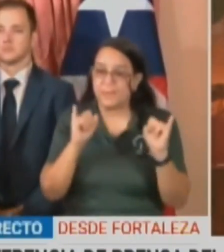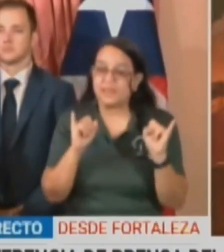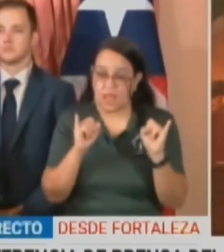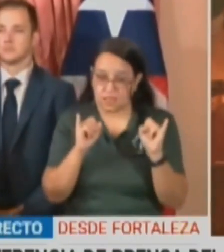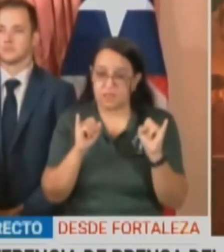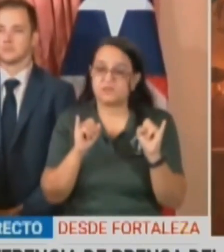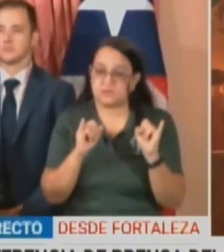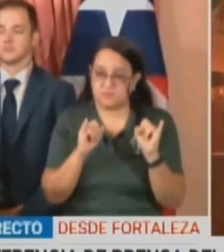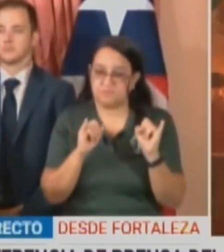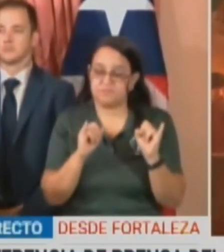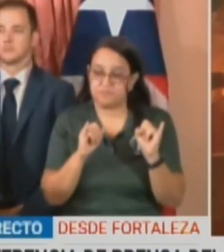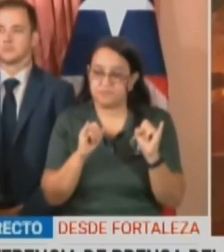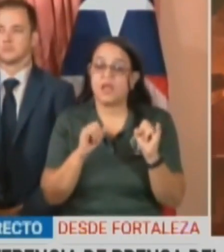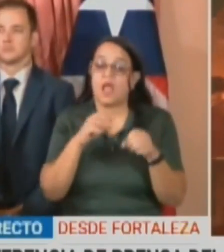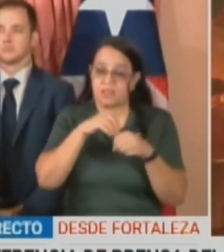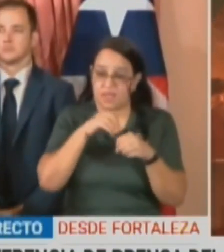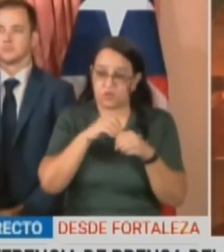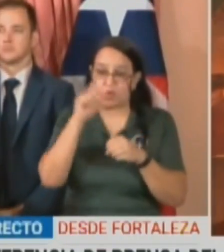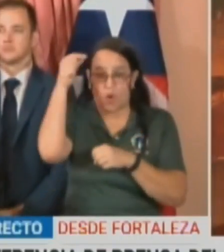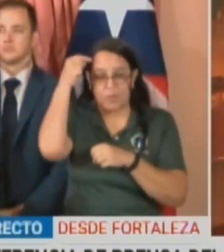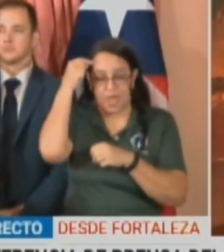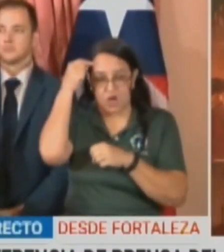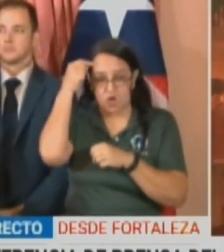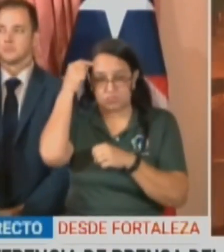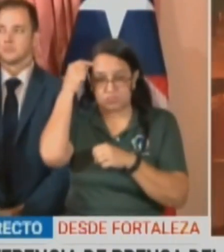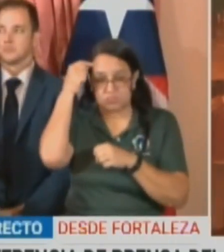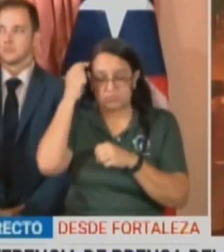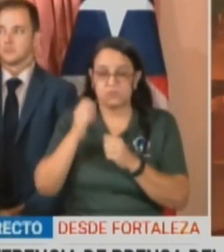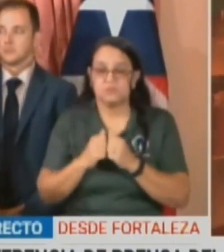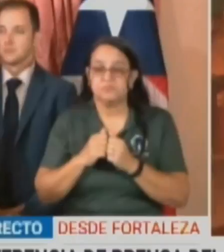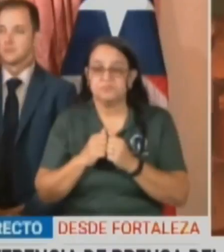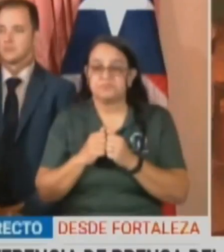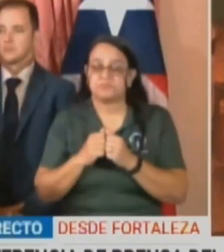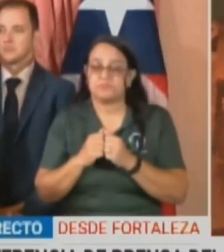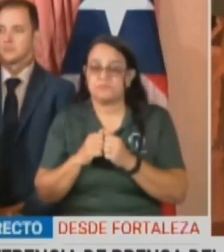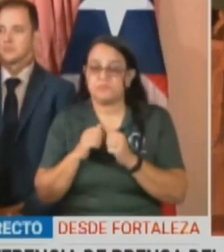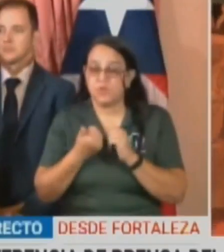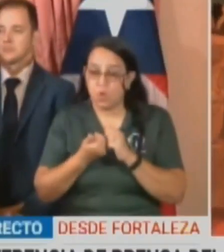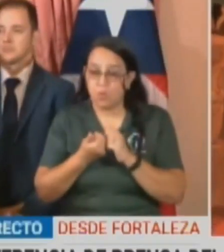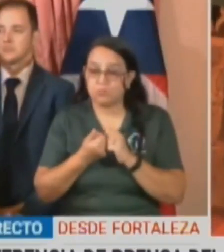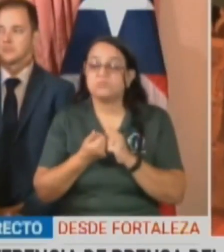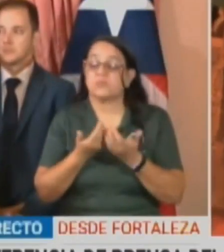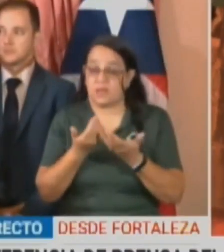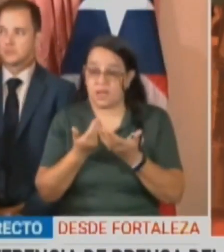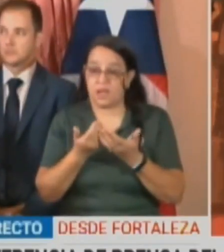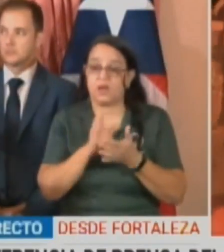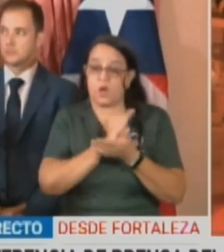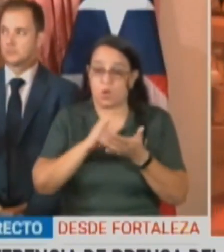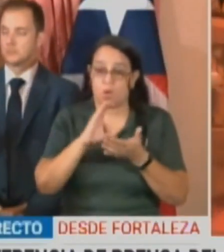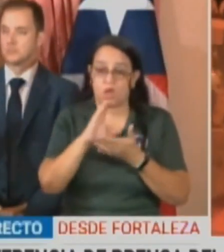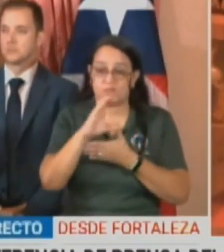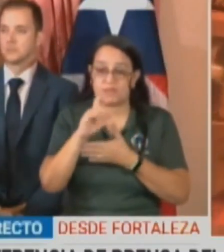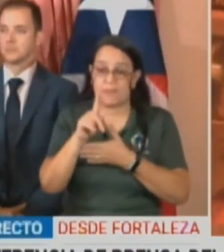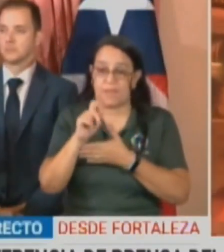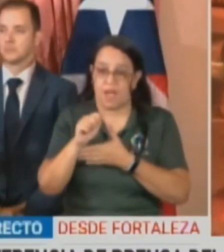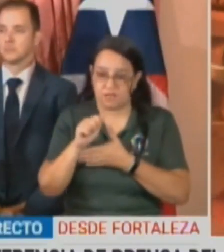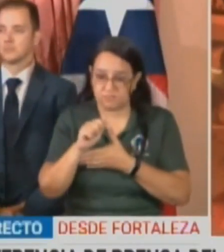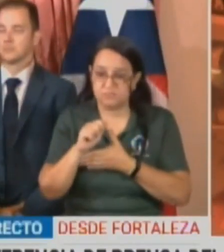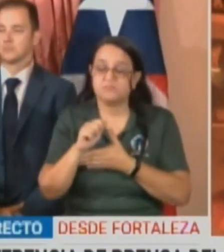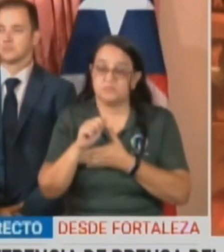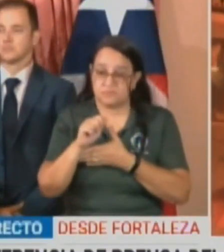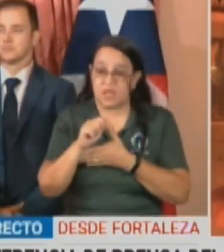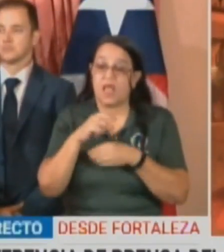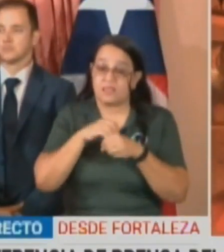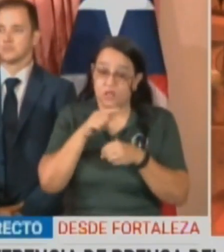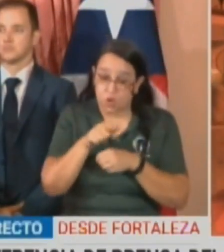independientes dentro del gobierno, como el Colegio de CPAs. Dentro de eso